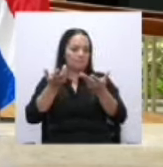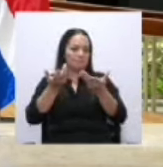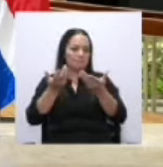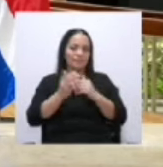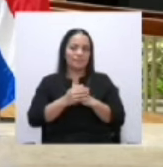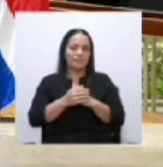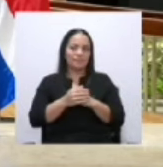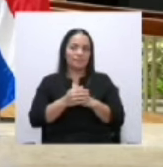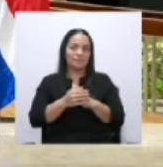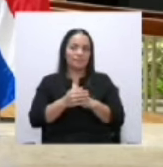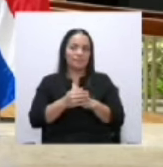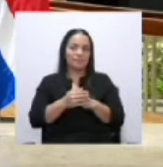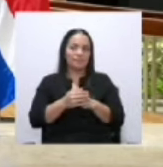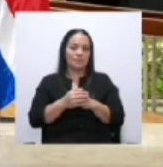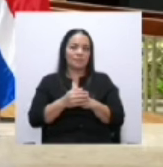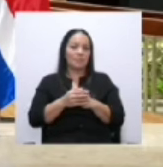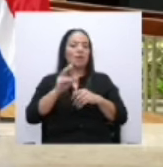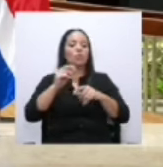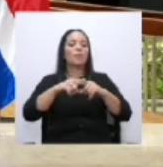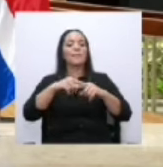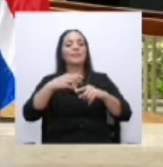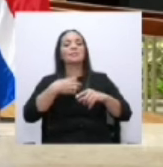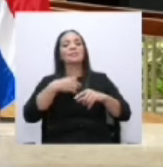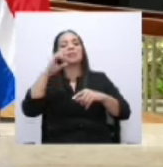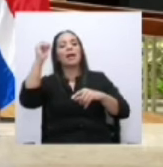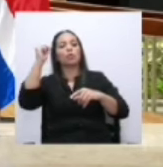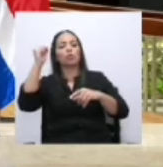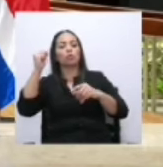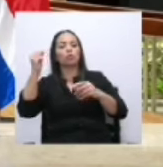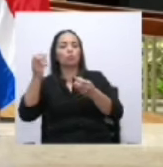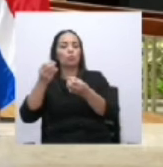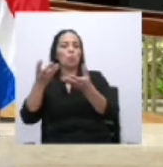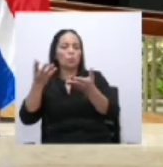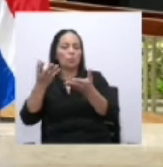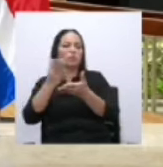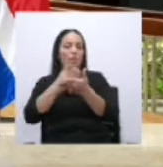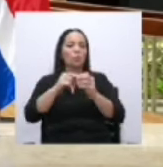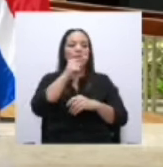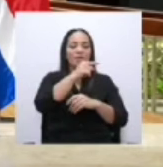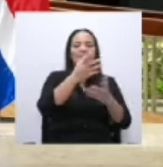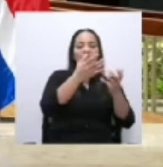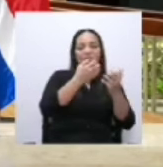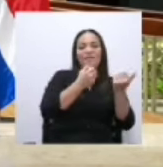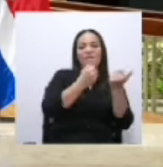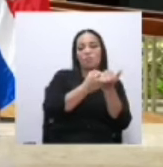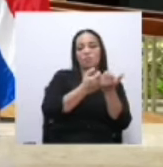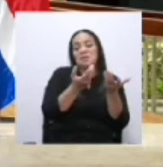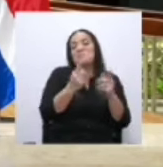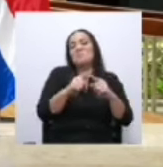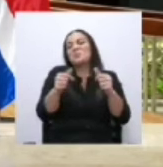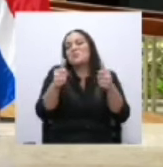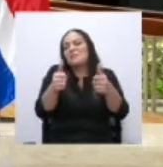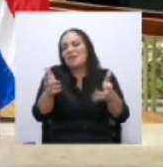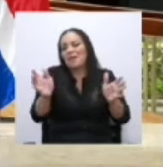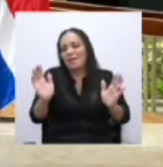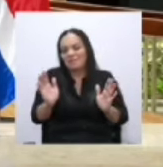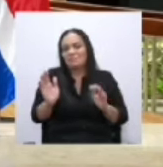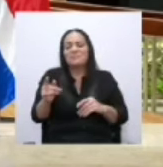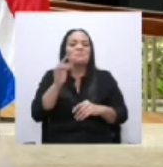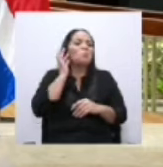los sindicatos del sector público, etcétera, que es lo que ella quiere favorecer. Pero está bien, ella tiene su